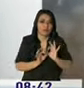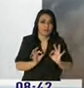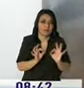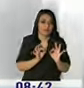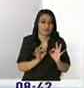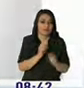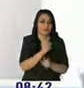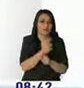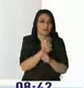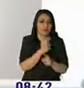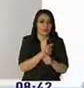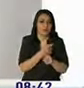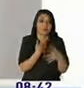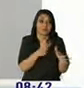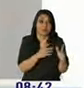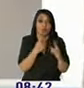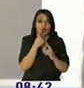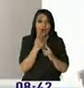logrando con el profesionalismo que tienen